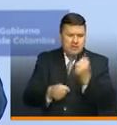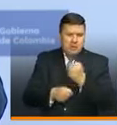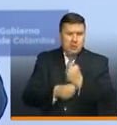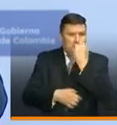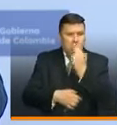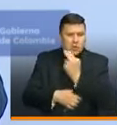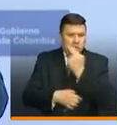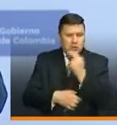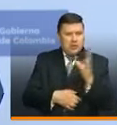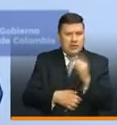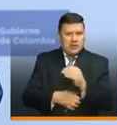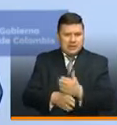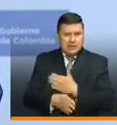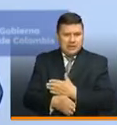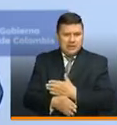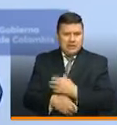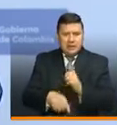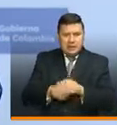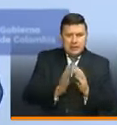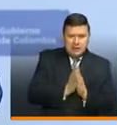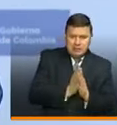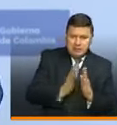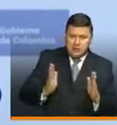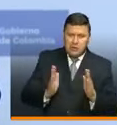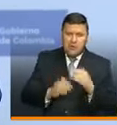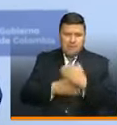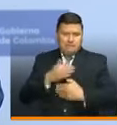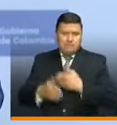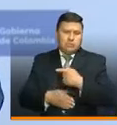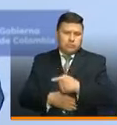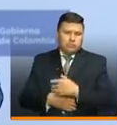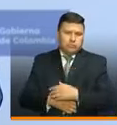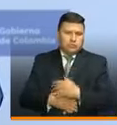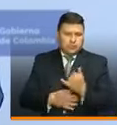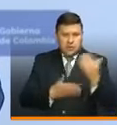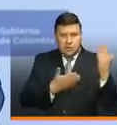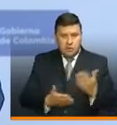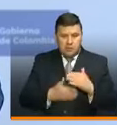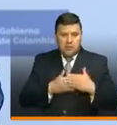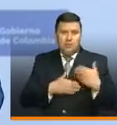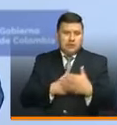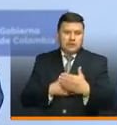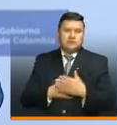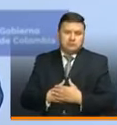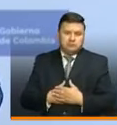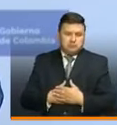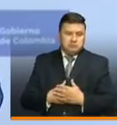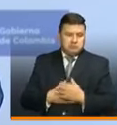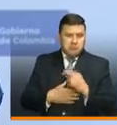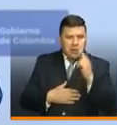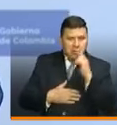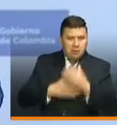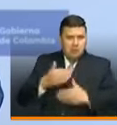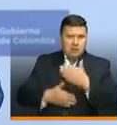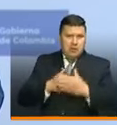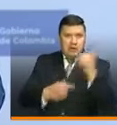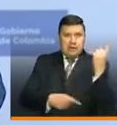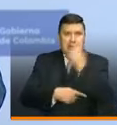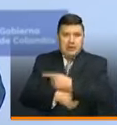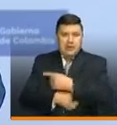cumplido antes y durante este proceso y sobre todo lo que se viene de aquí en adelante, que lo vamos a ir viendo a medida que avance el